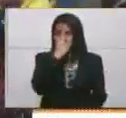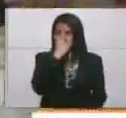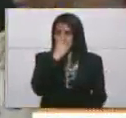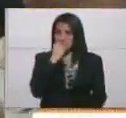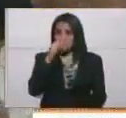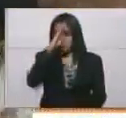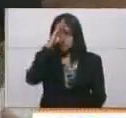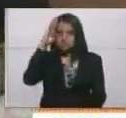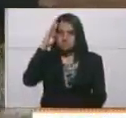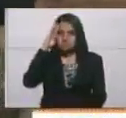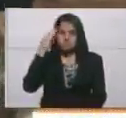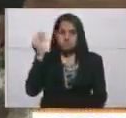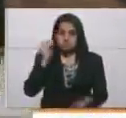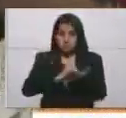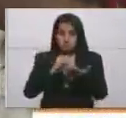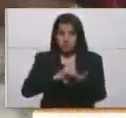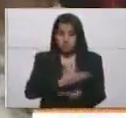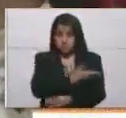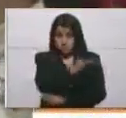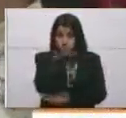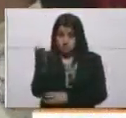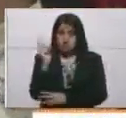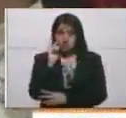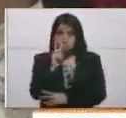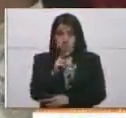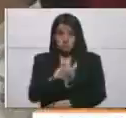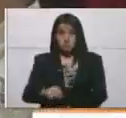Diosdado Cabello Rondón, adelante.